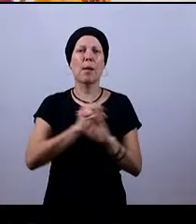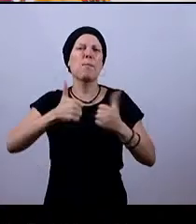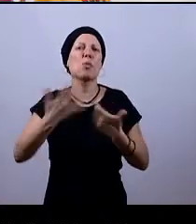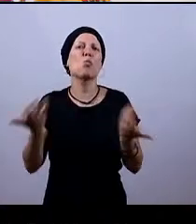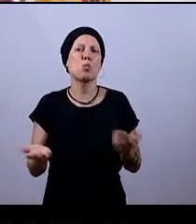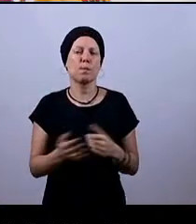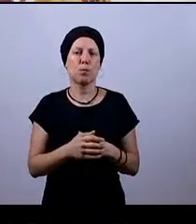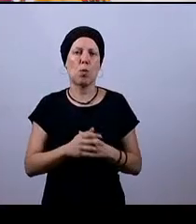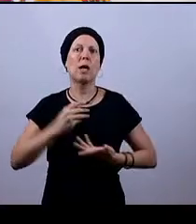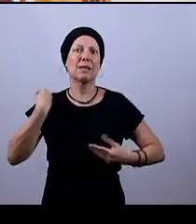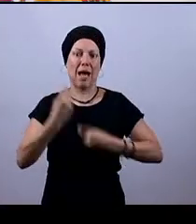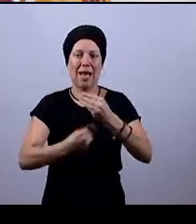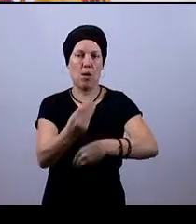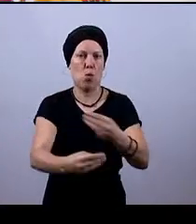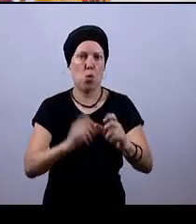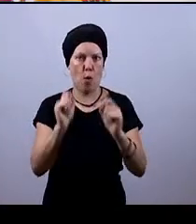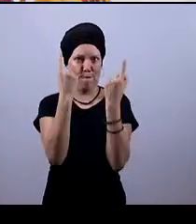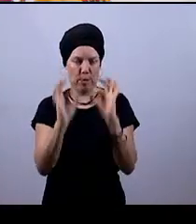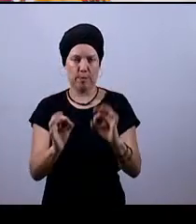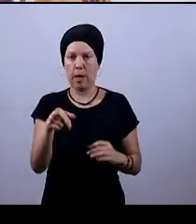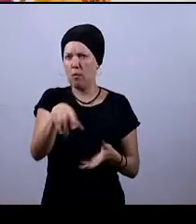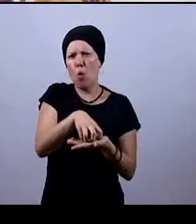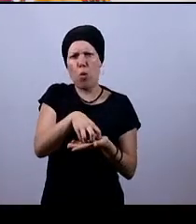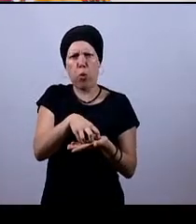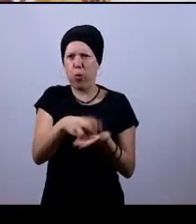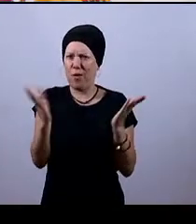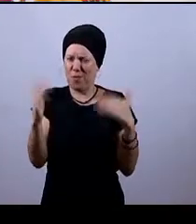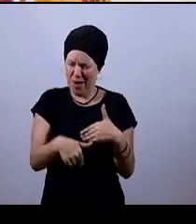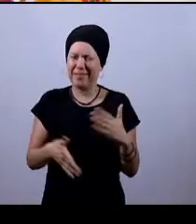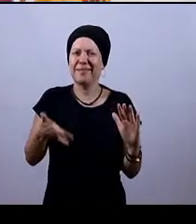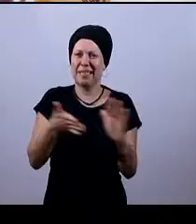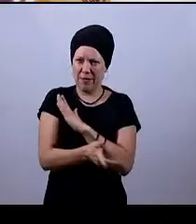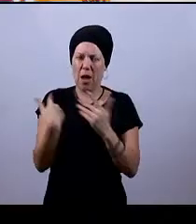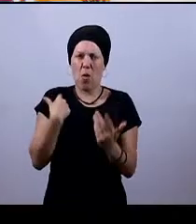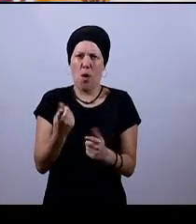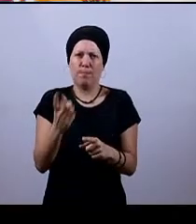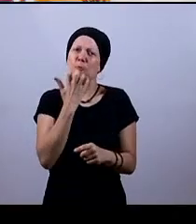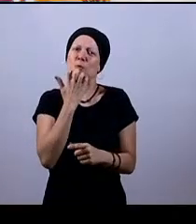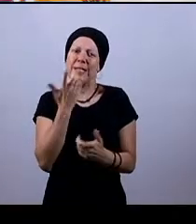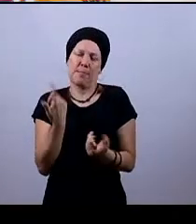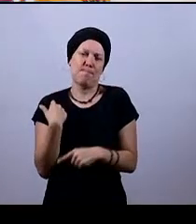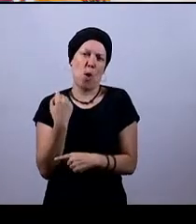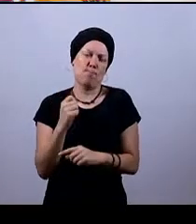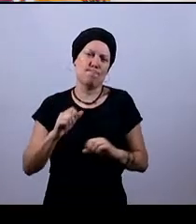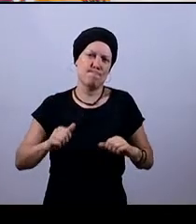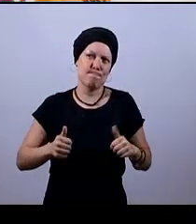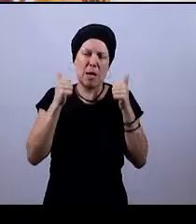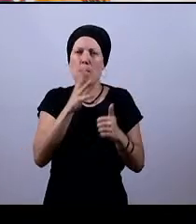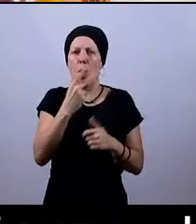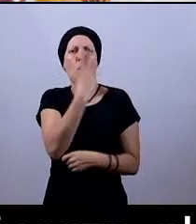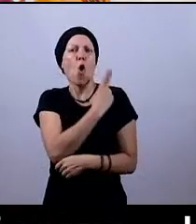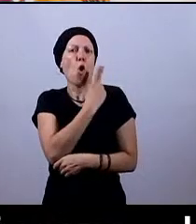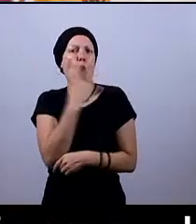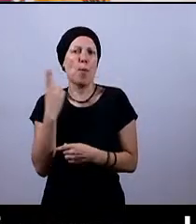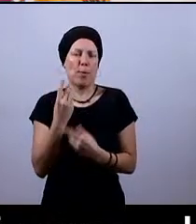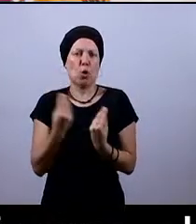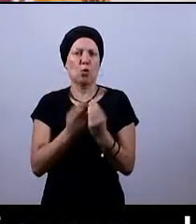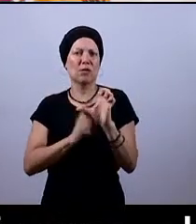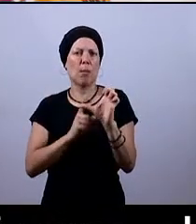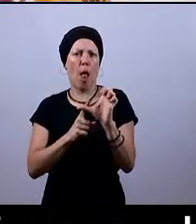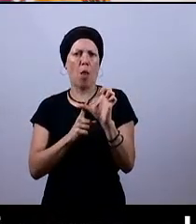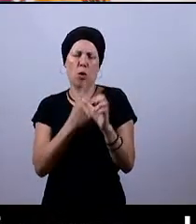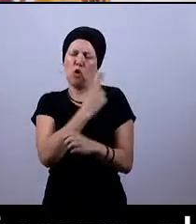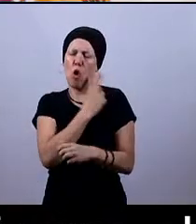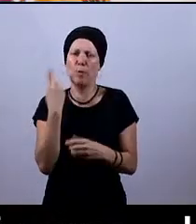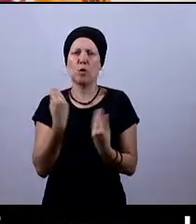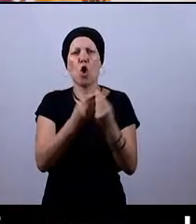esa ejecución. Esto, sin duda, es un ejemplo más, refuerza el compromiso de la Junta de Extremadura con las